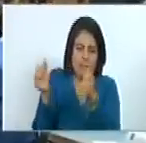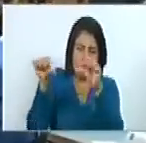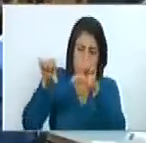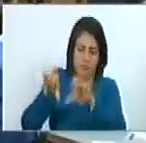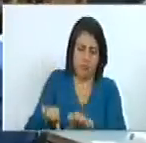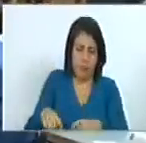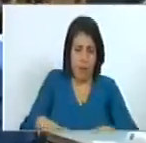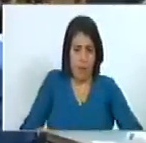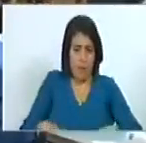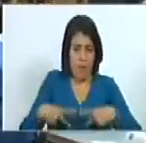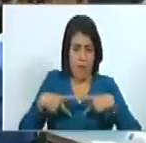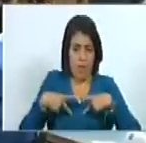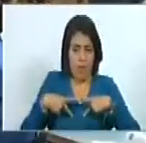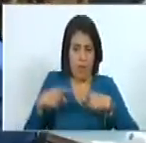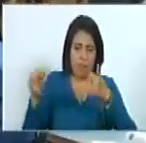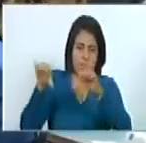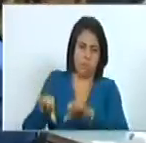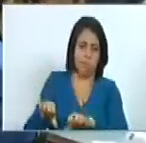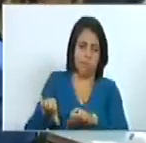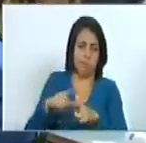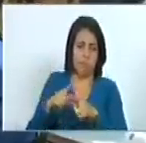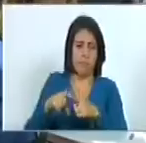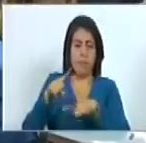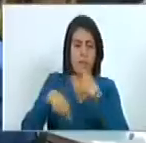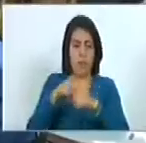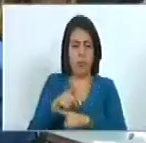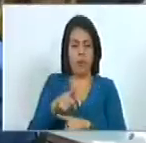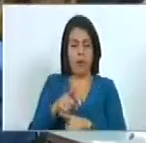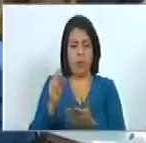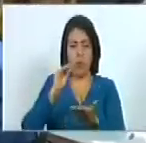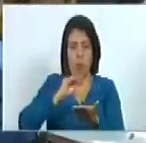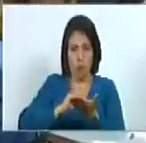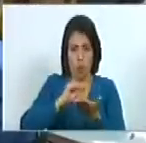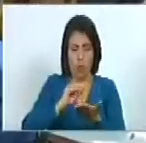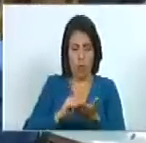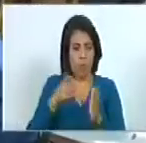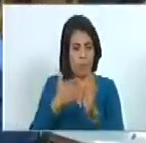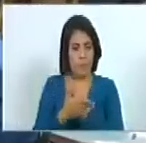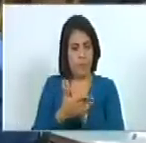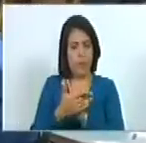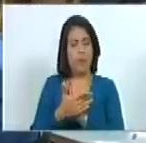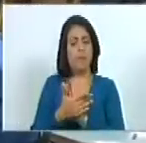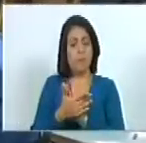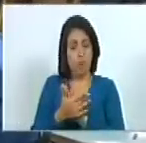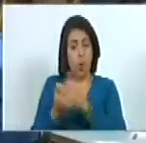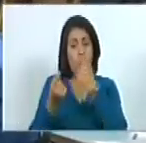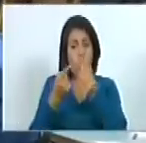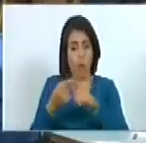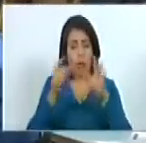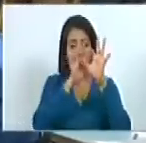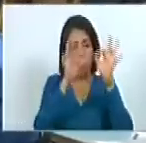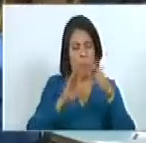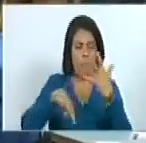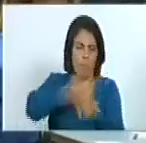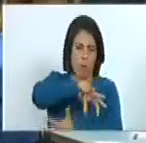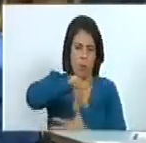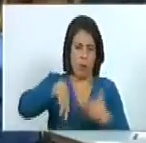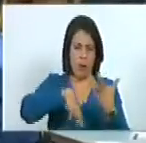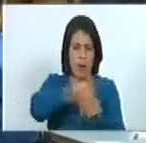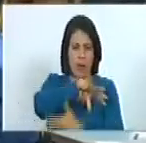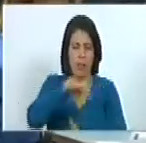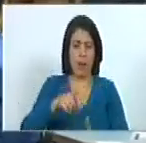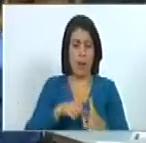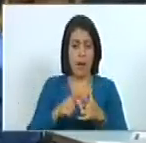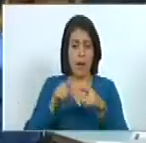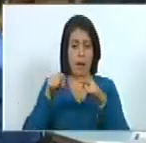desmejorar su bienestar y transversalmente, a través de quintas columnas, generar caos,